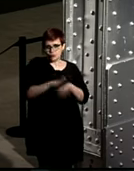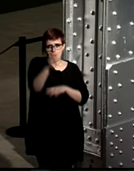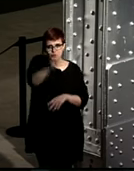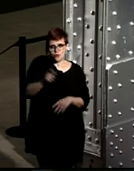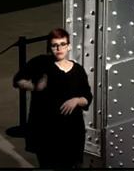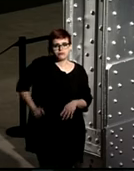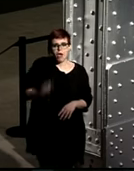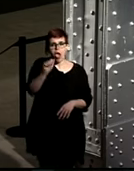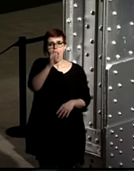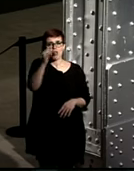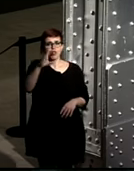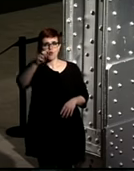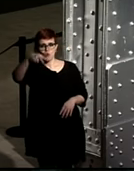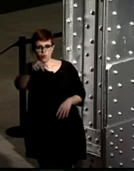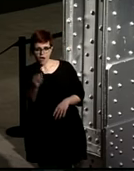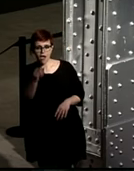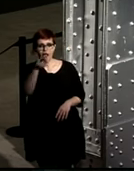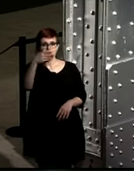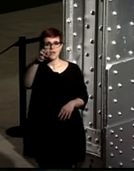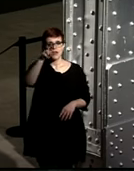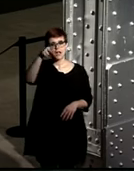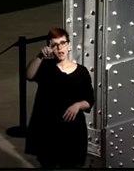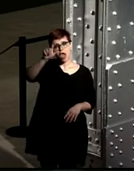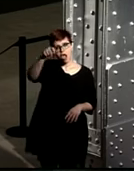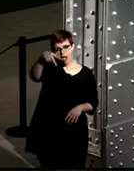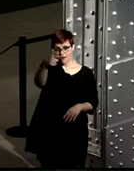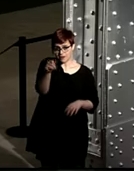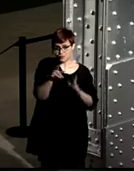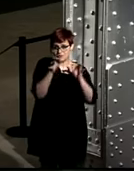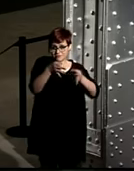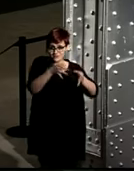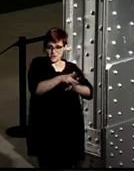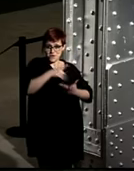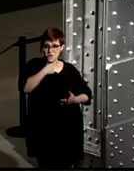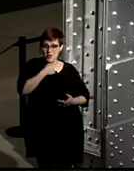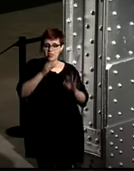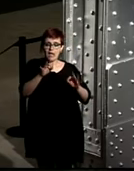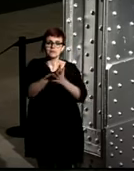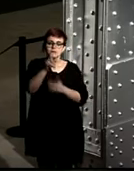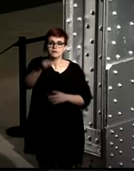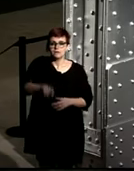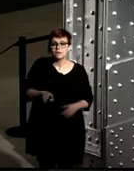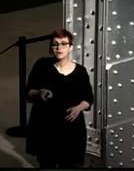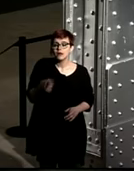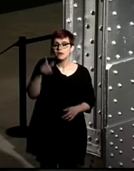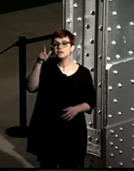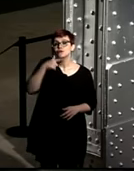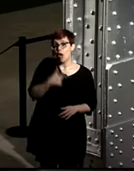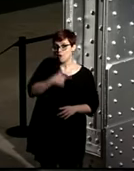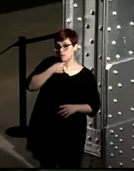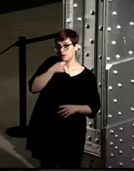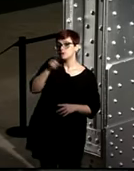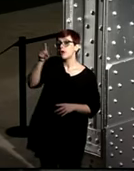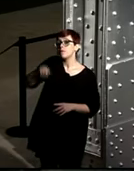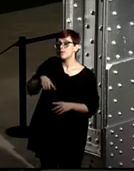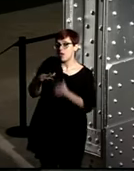los Azcona, los Berlanga. Sí. Son Yo comediantes. siempre he dicho, las grandes obras maestras del Bueno, cine y Maños, español... Cómicos sí. y